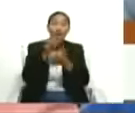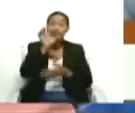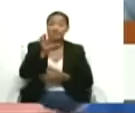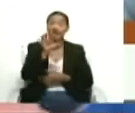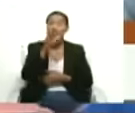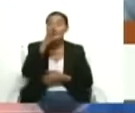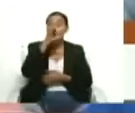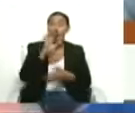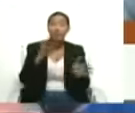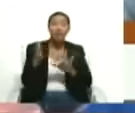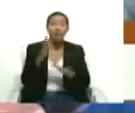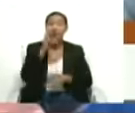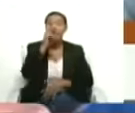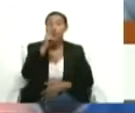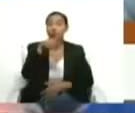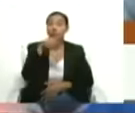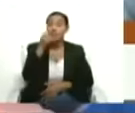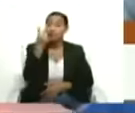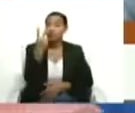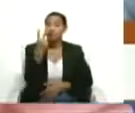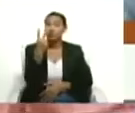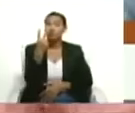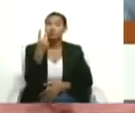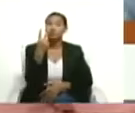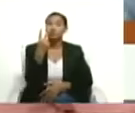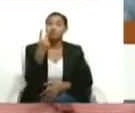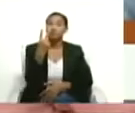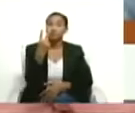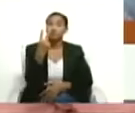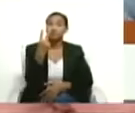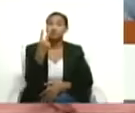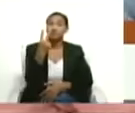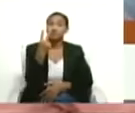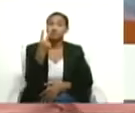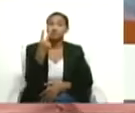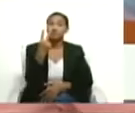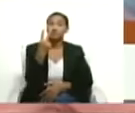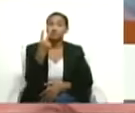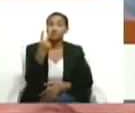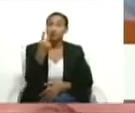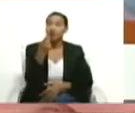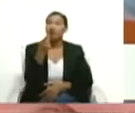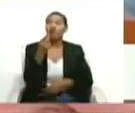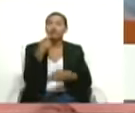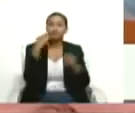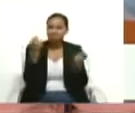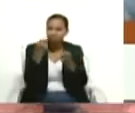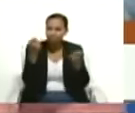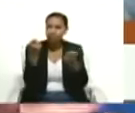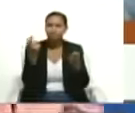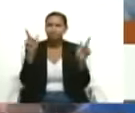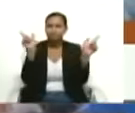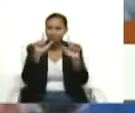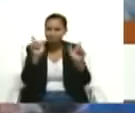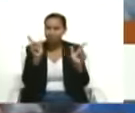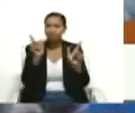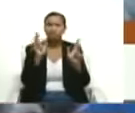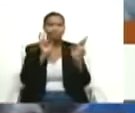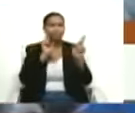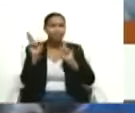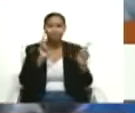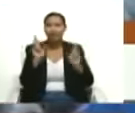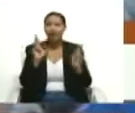La cúpula empresarial, la cúpula eclesiástica, los medios de comunicación, porque no